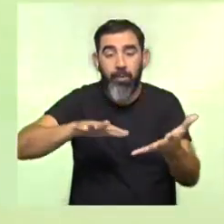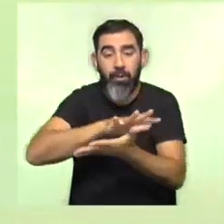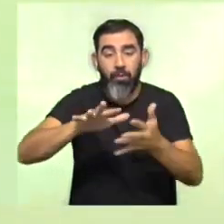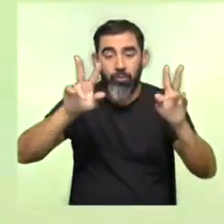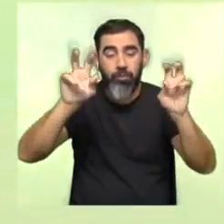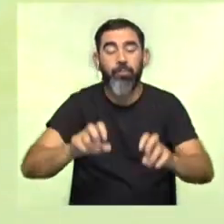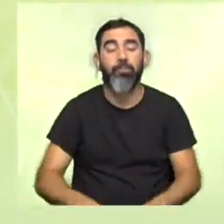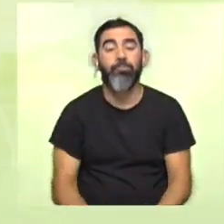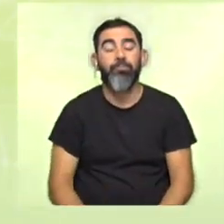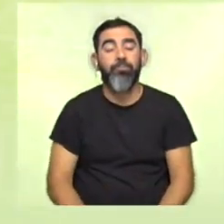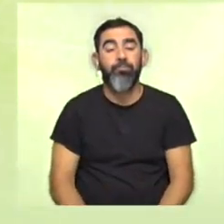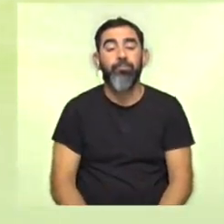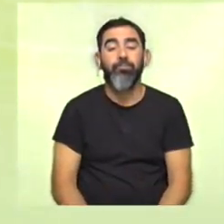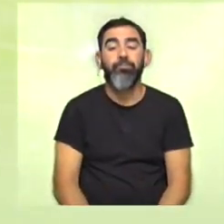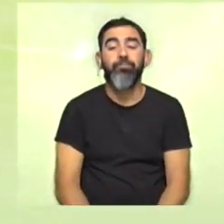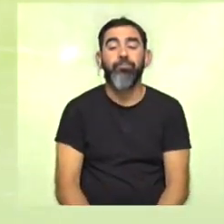tema.